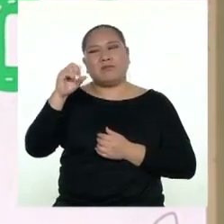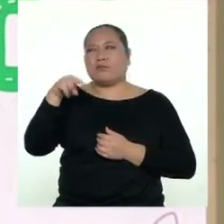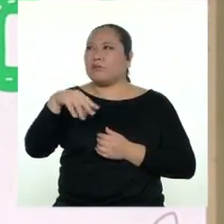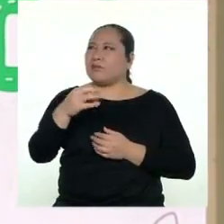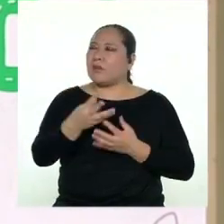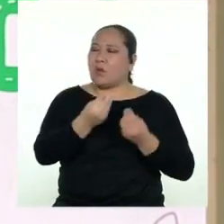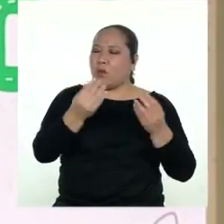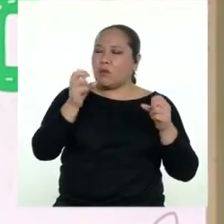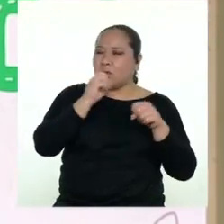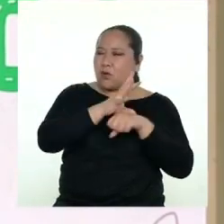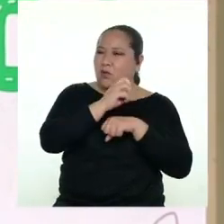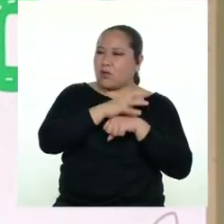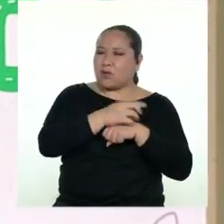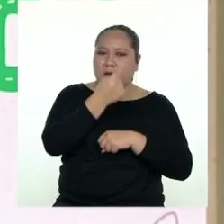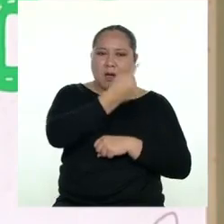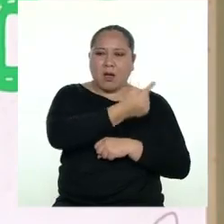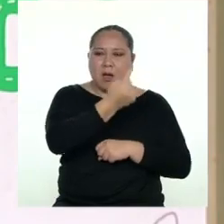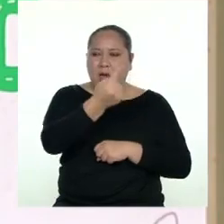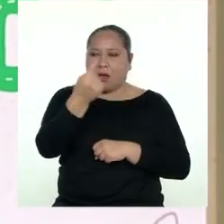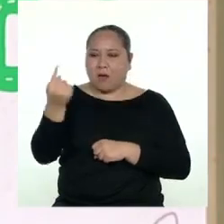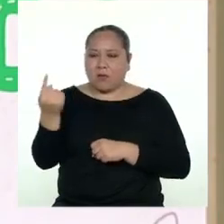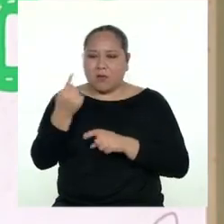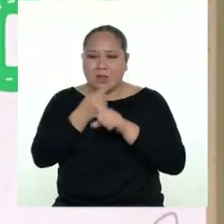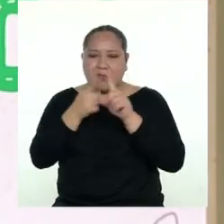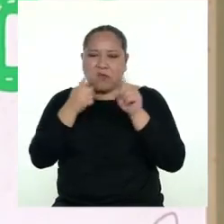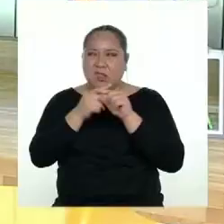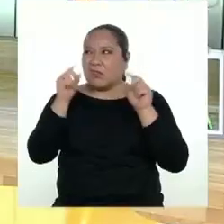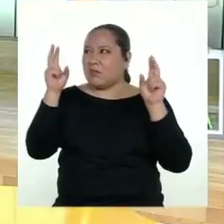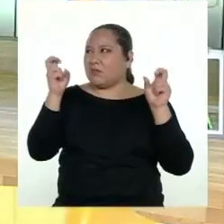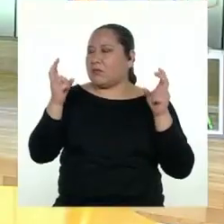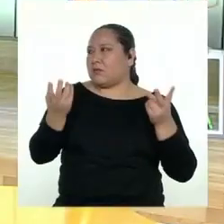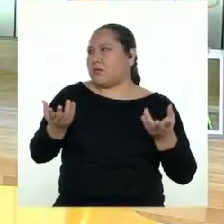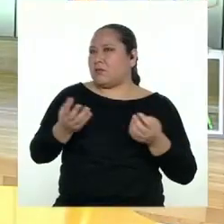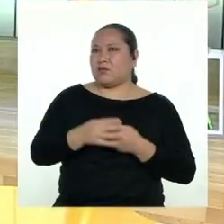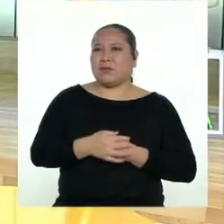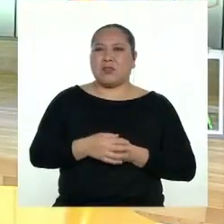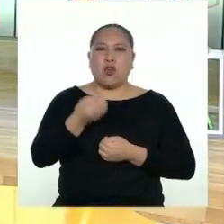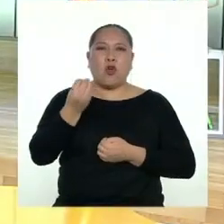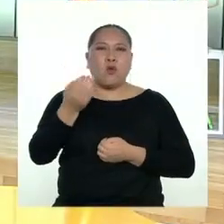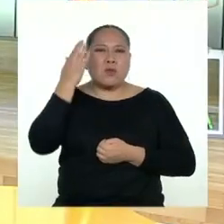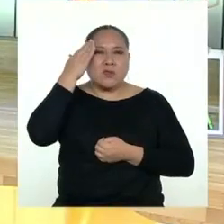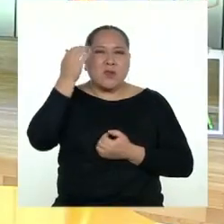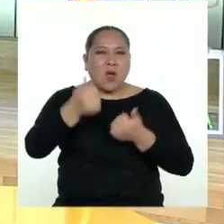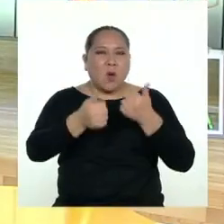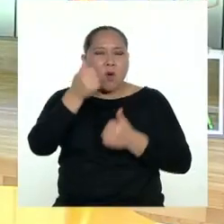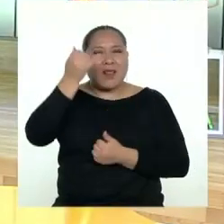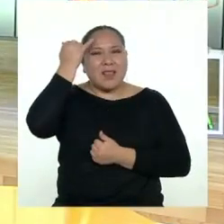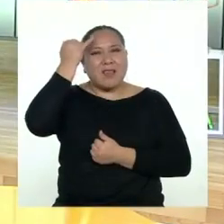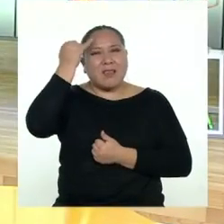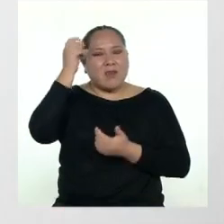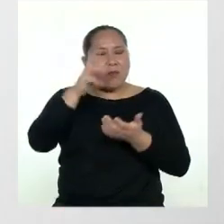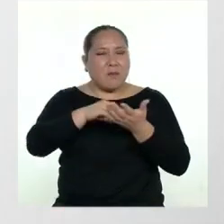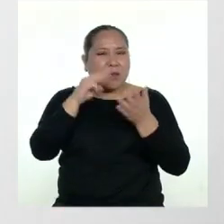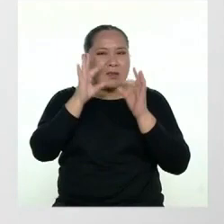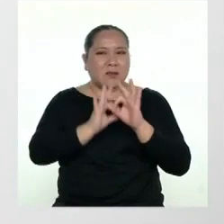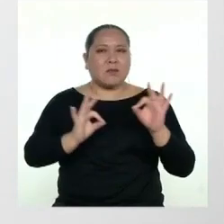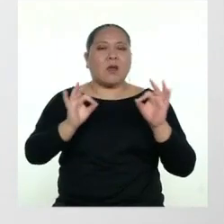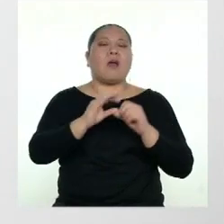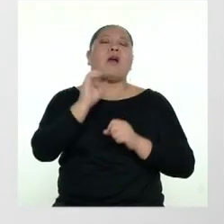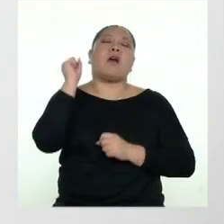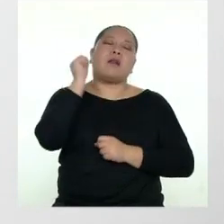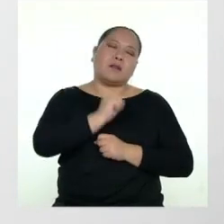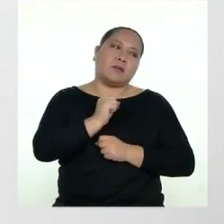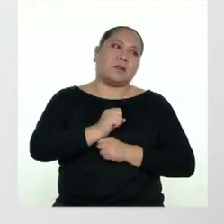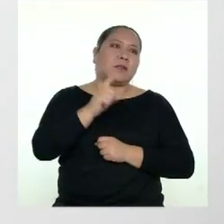varias recomendaciones y cada una aborda diferentes temas. ¿Cómo saber cuál es la idea principal? Claro,